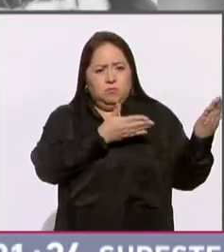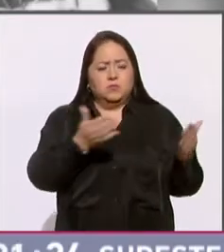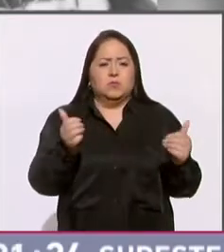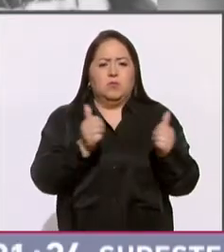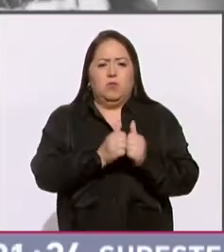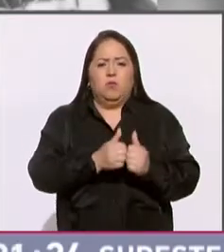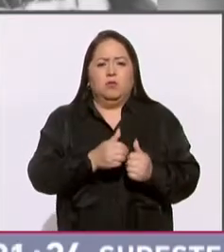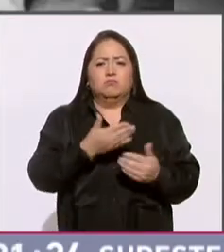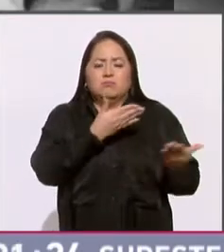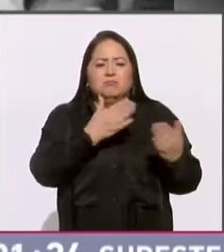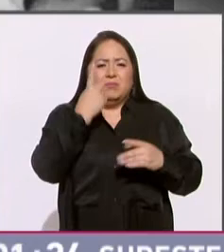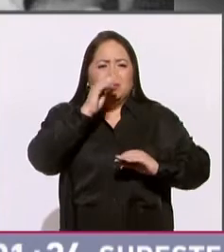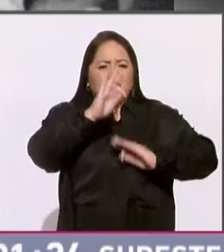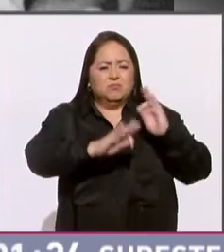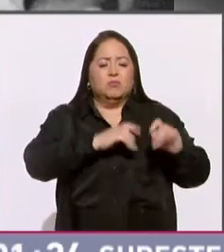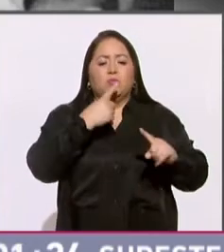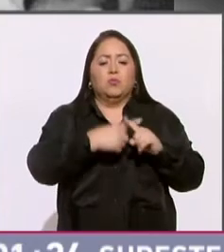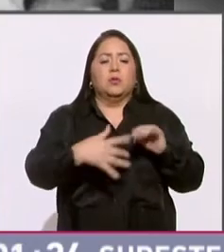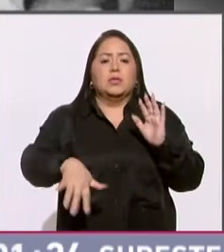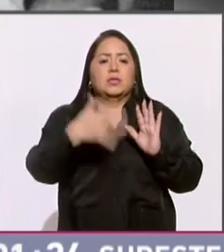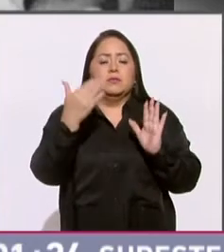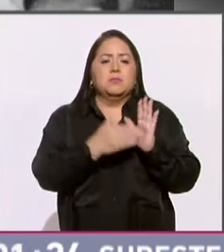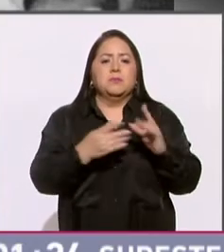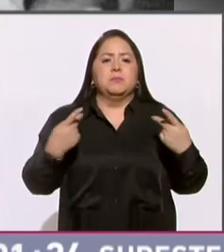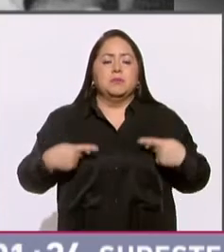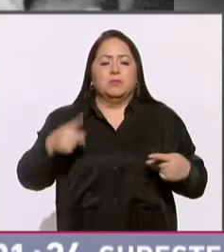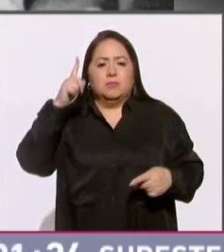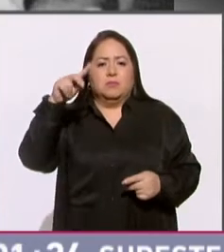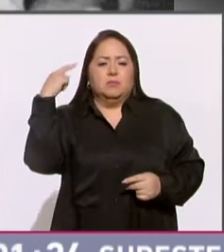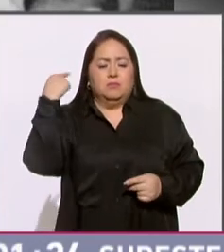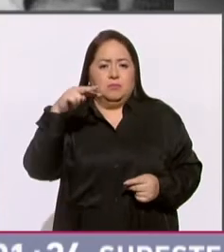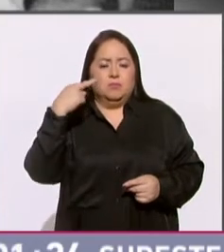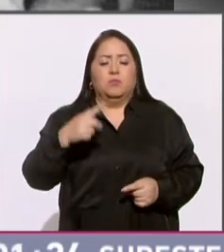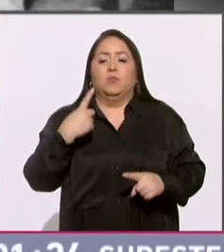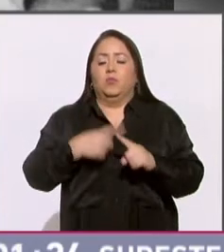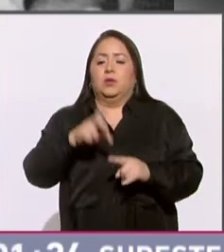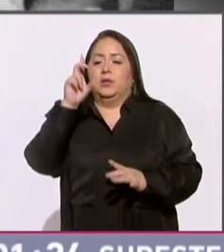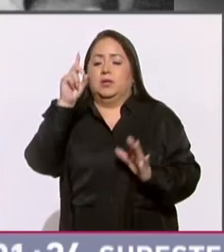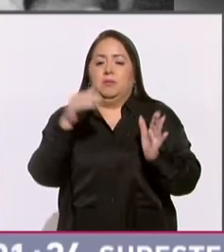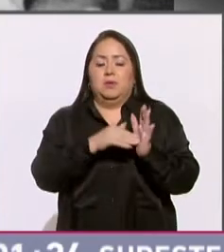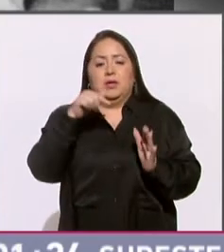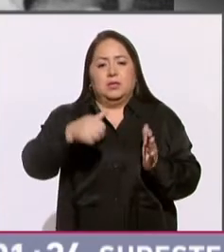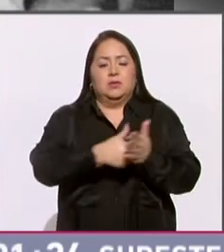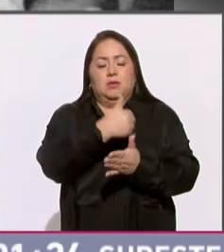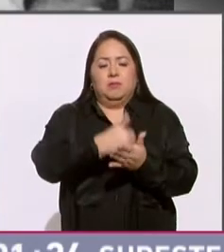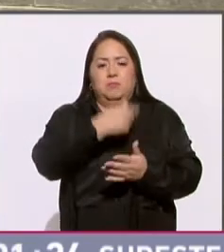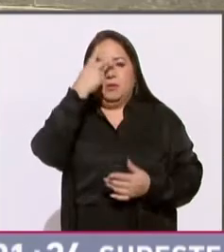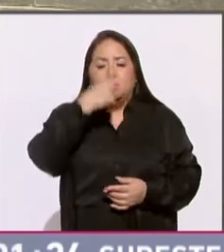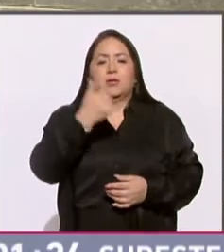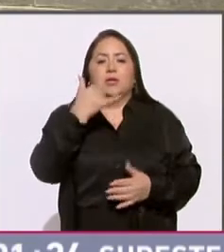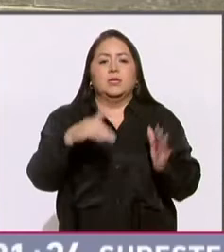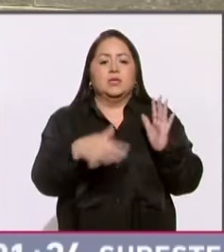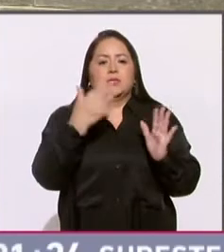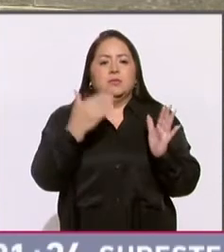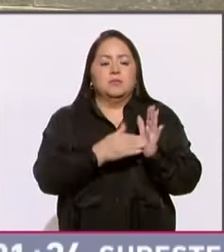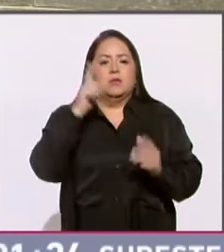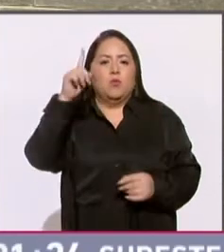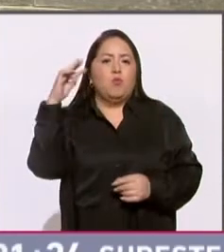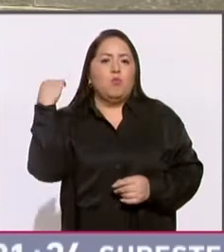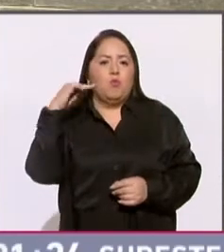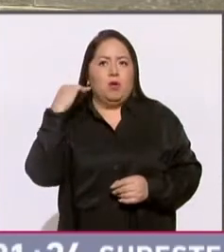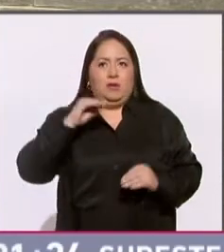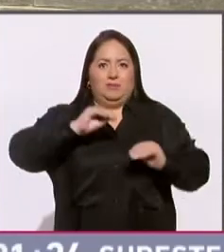y hospitalidad por 15.000 personas en veracruz por 30.000 en la ciudad de mexico y 15.000 en morelia